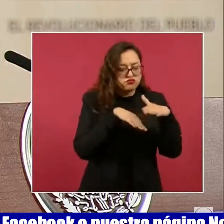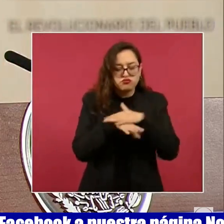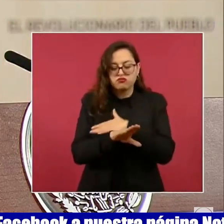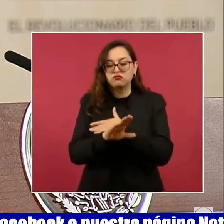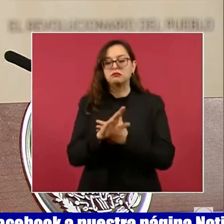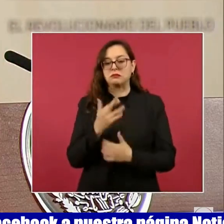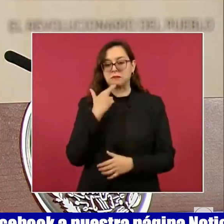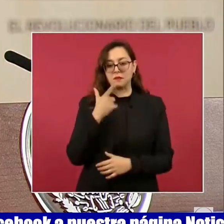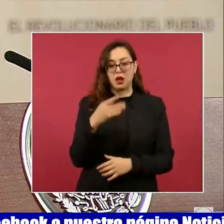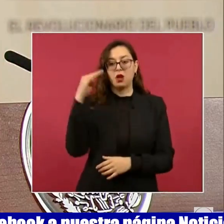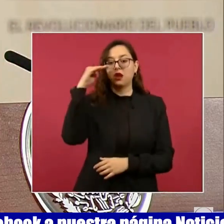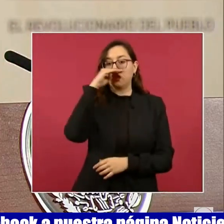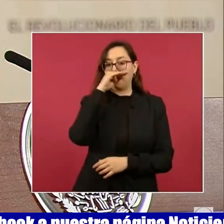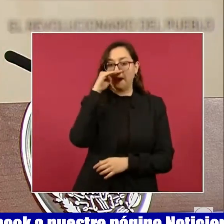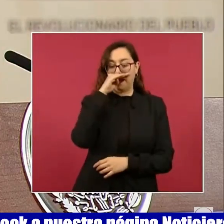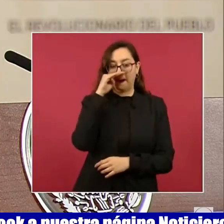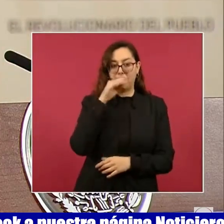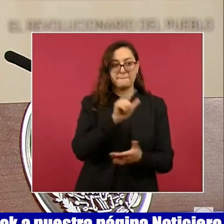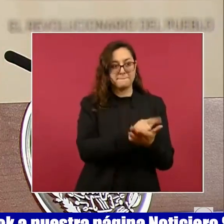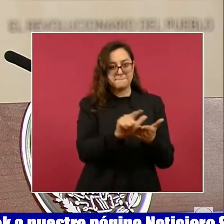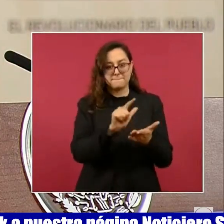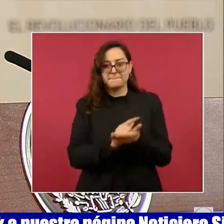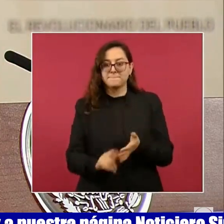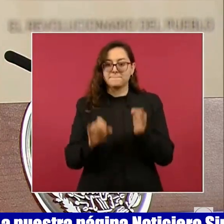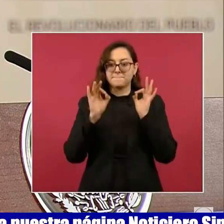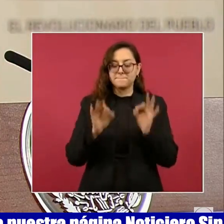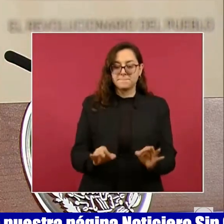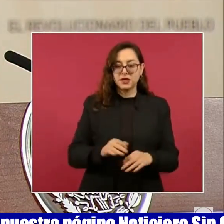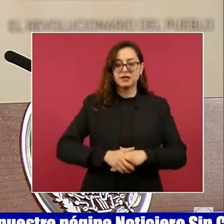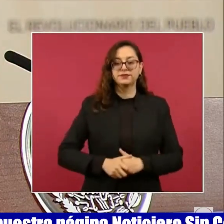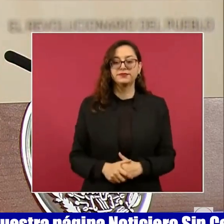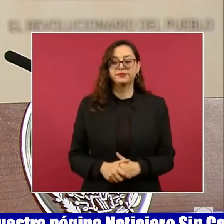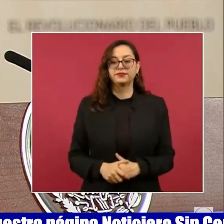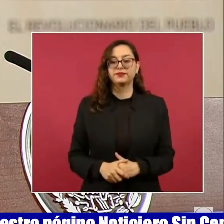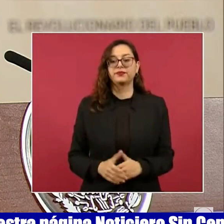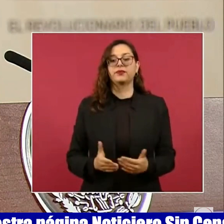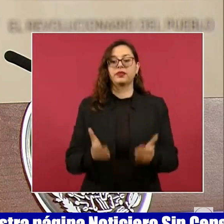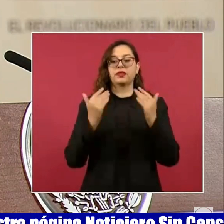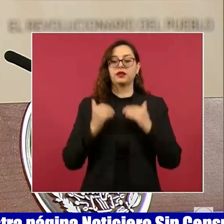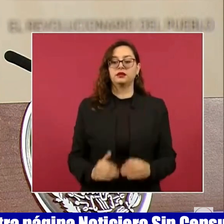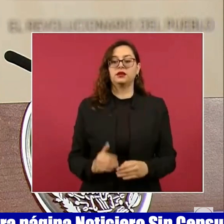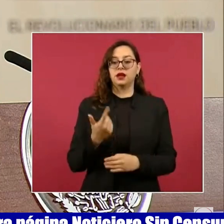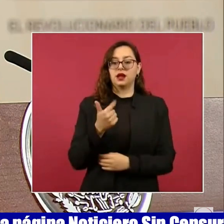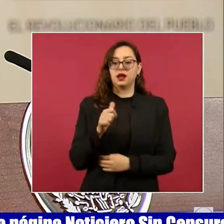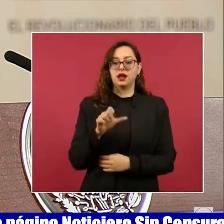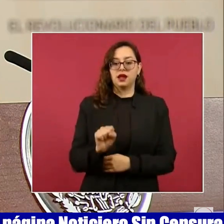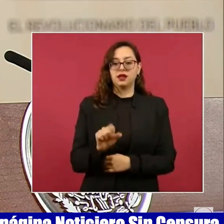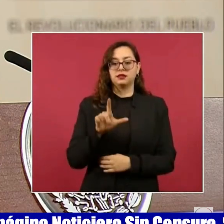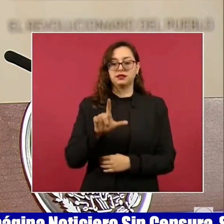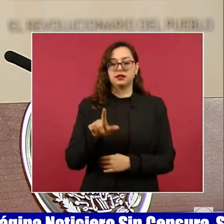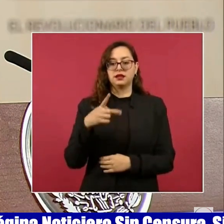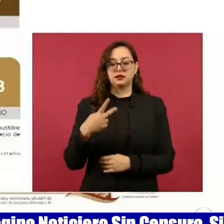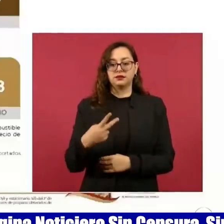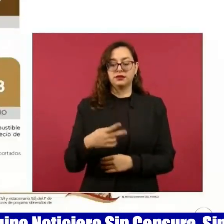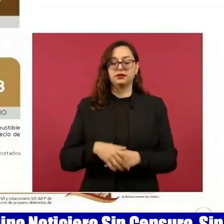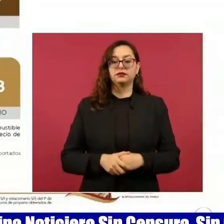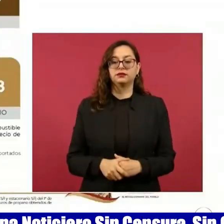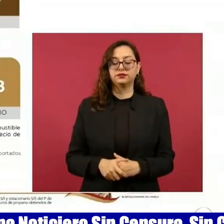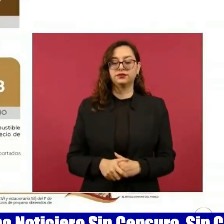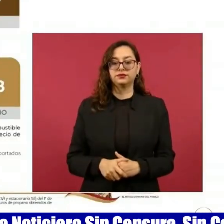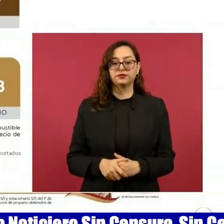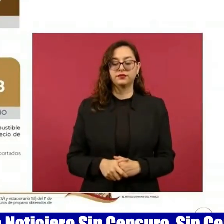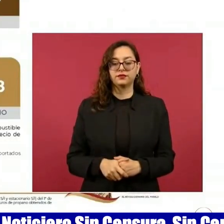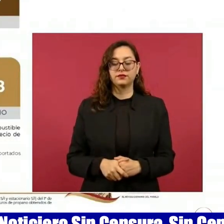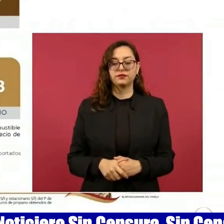cobren y los tengan en buen estado. ¿Quién es quién? En el gas LP. Tenemos nosotros que con